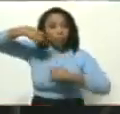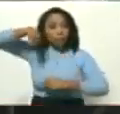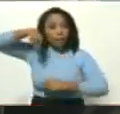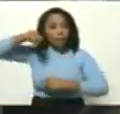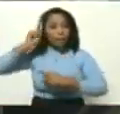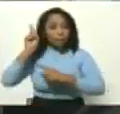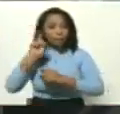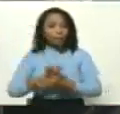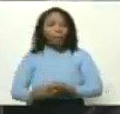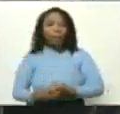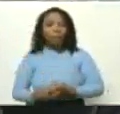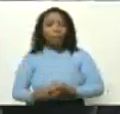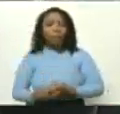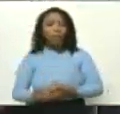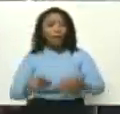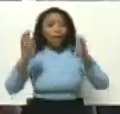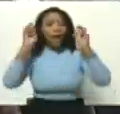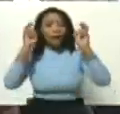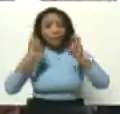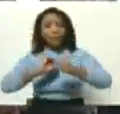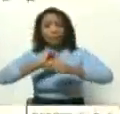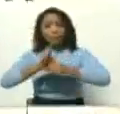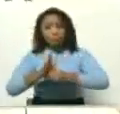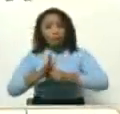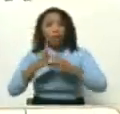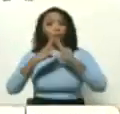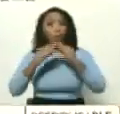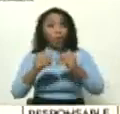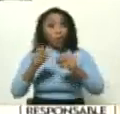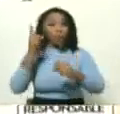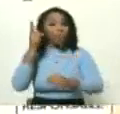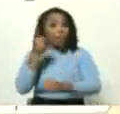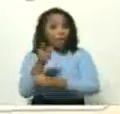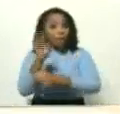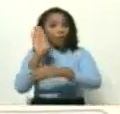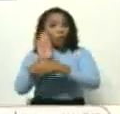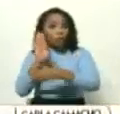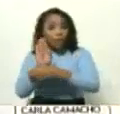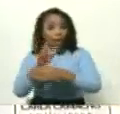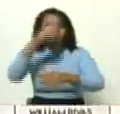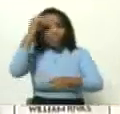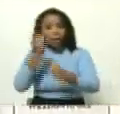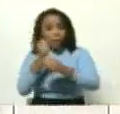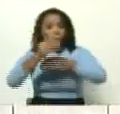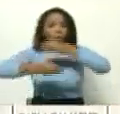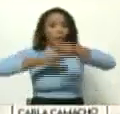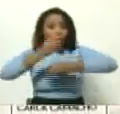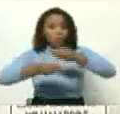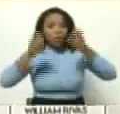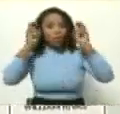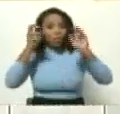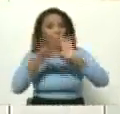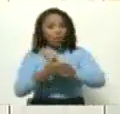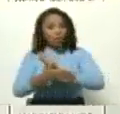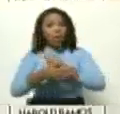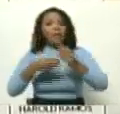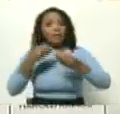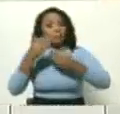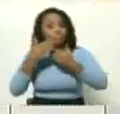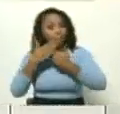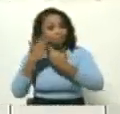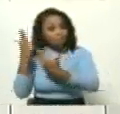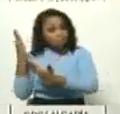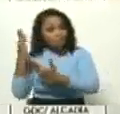previsiones con respecto al tema del COVID-19, todo lo que ha sido pues también el trabajo que hemos hecho en este marco sírvase esta